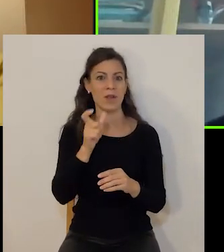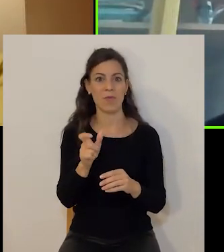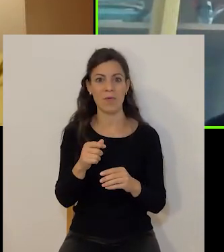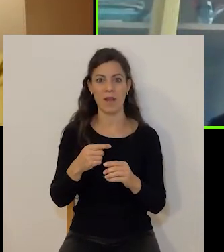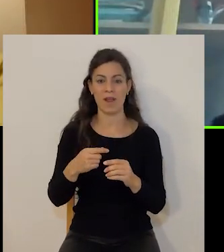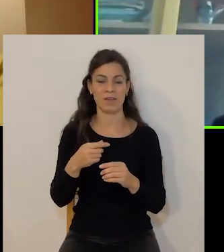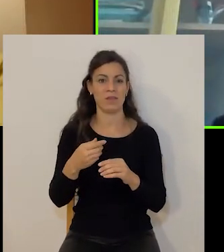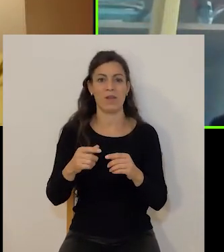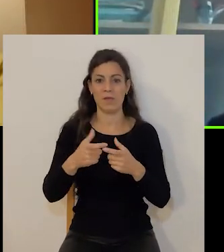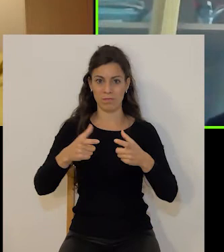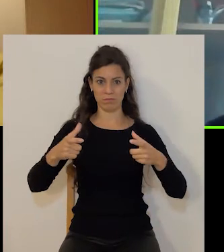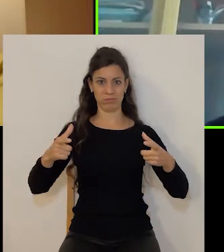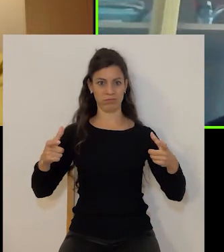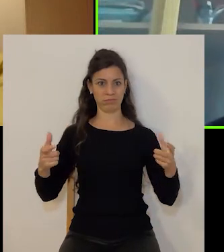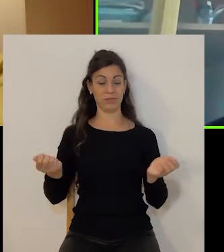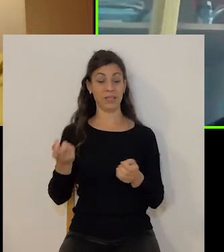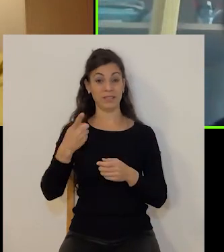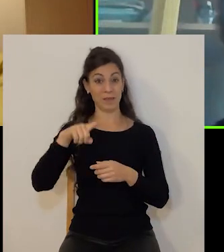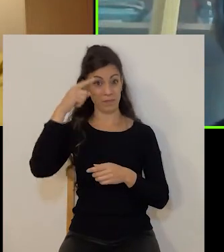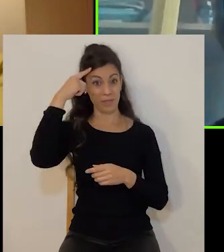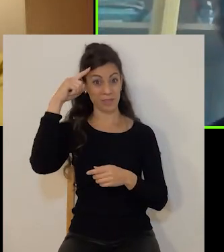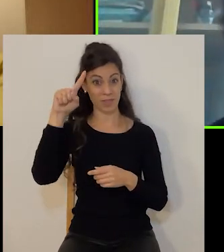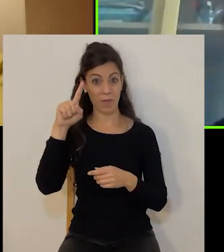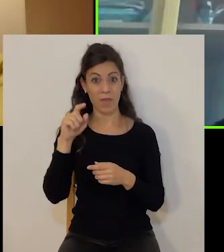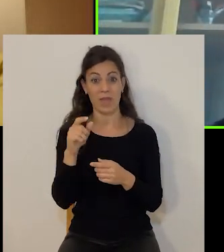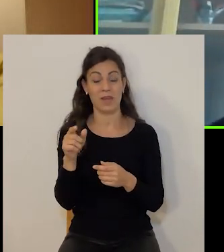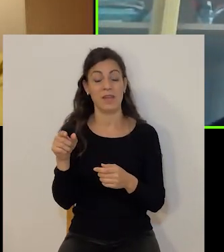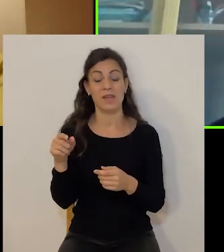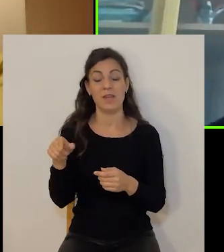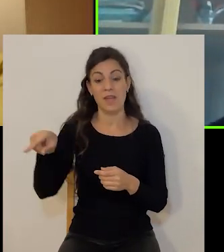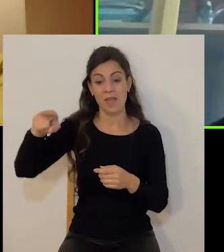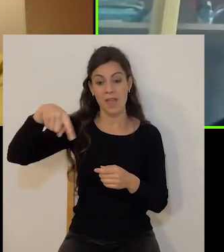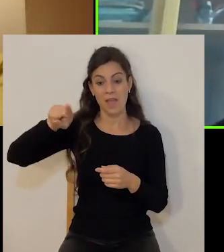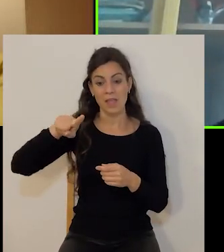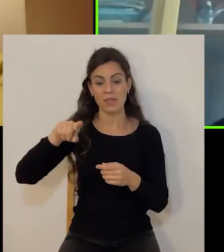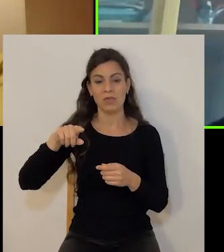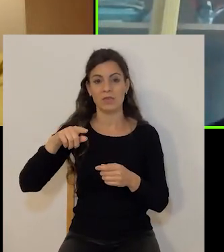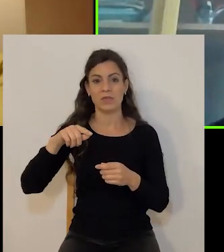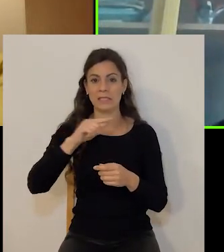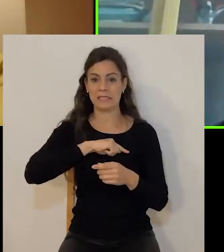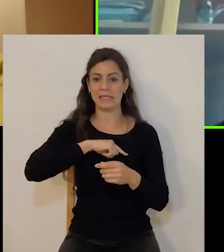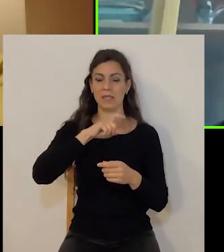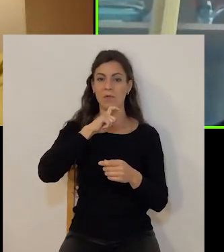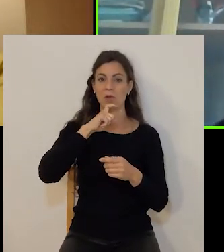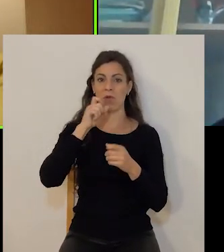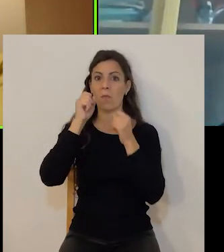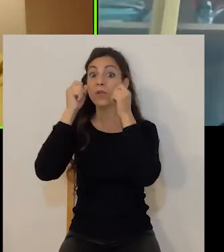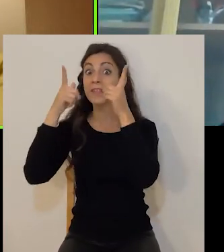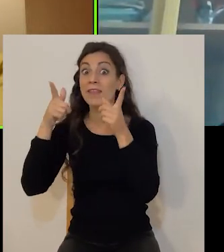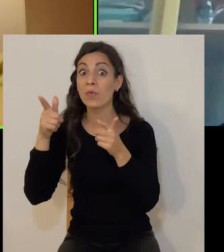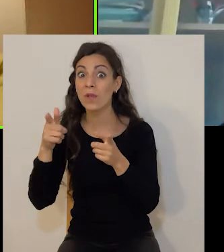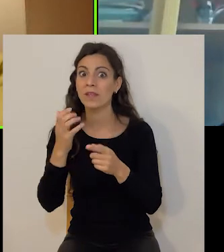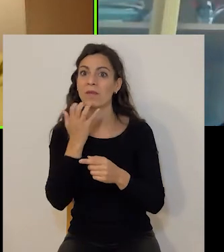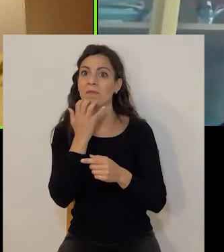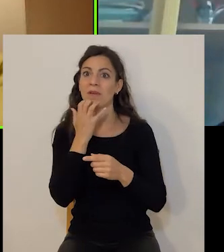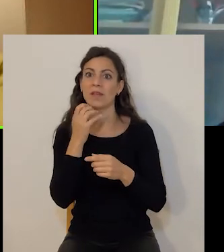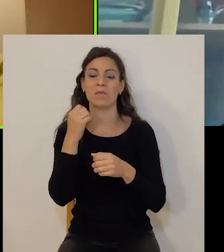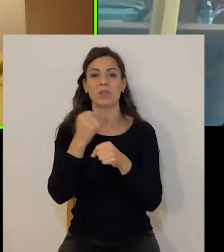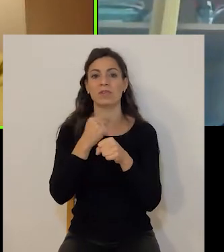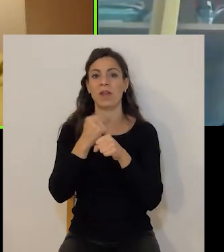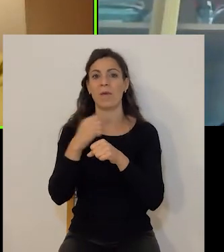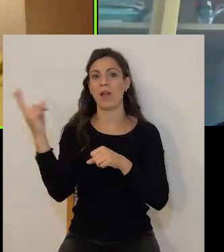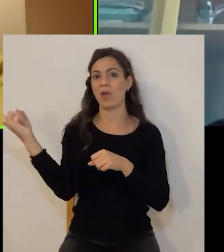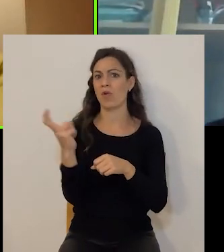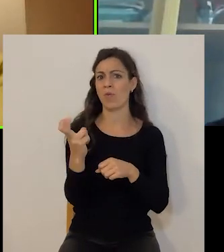vocabulario, para saber. También que ellos aprendan a detectar cómo nos sentimos. ¿Cómo crees que vengo yo del trabajo hoy?